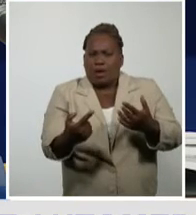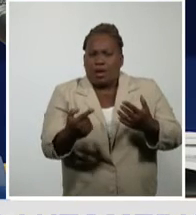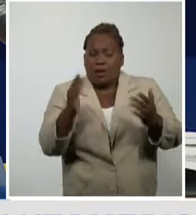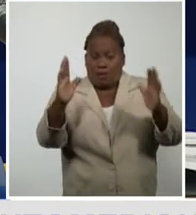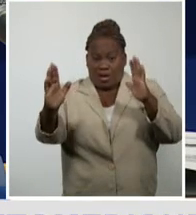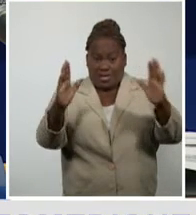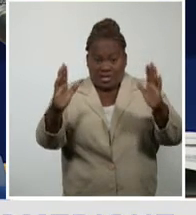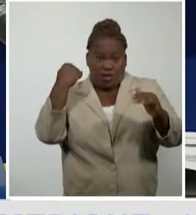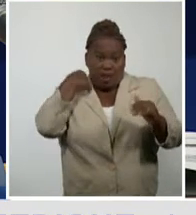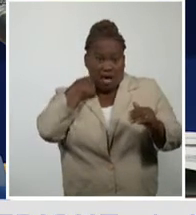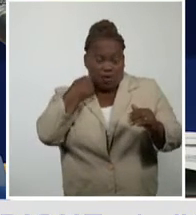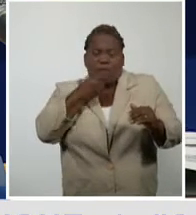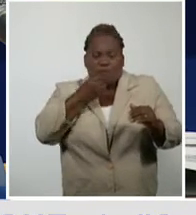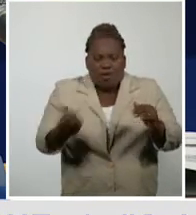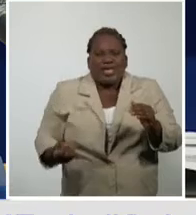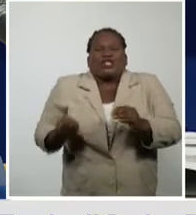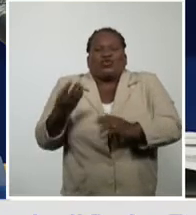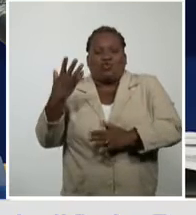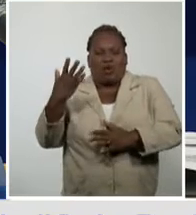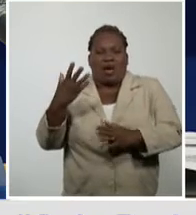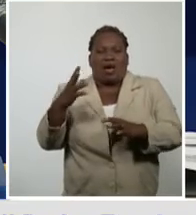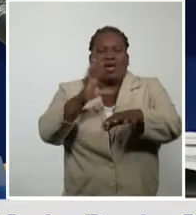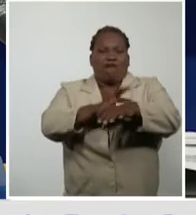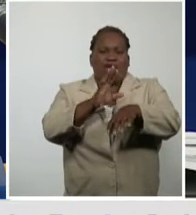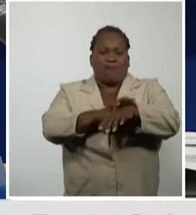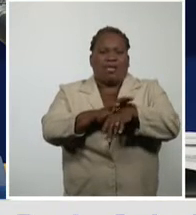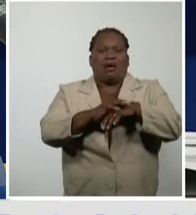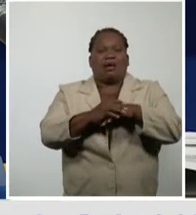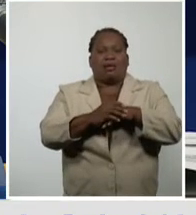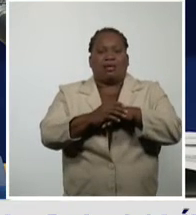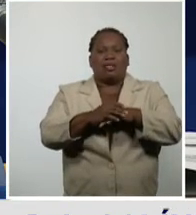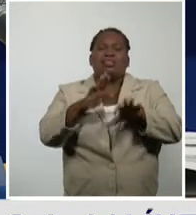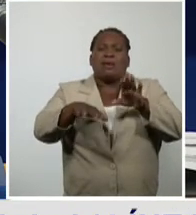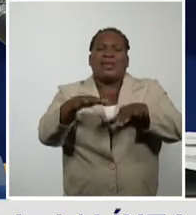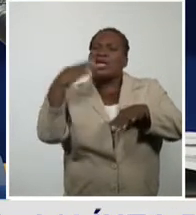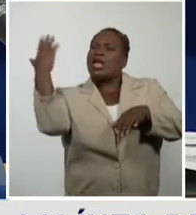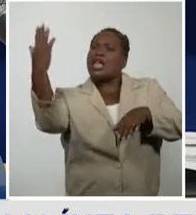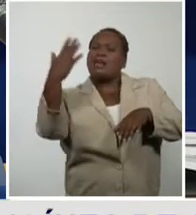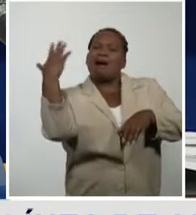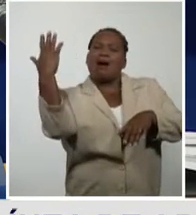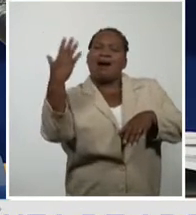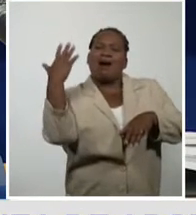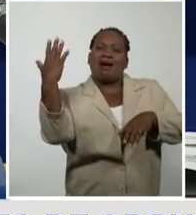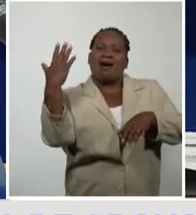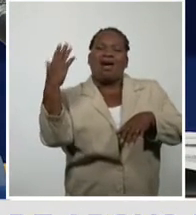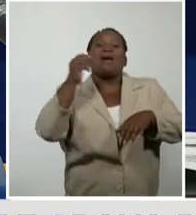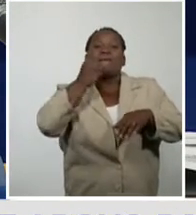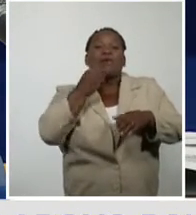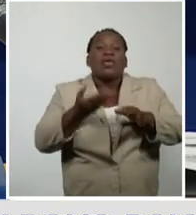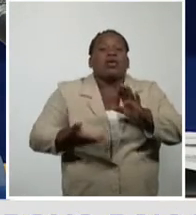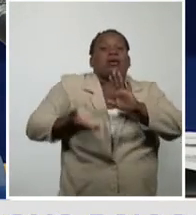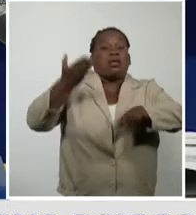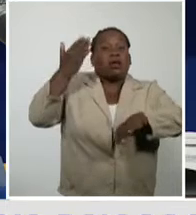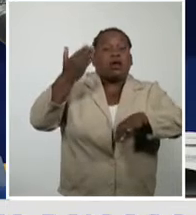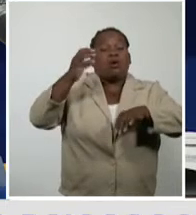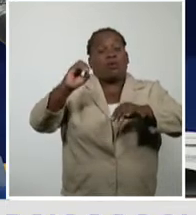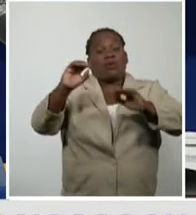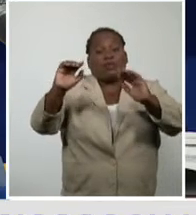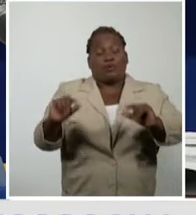año, relacionado con el clima, pues se produce un incremento. Digamos, los